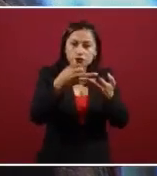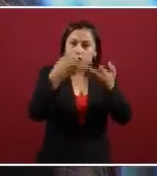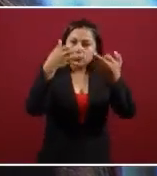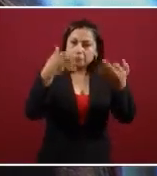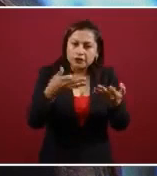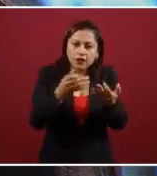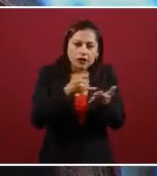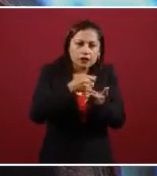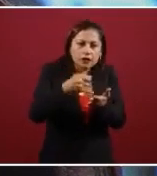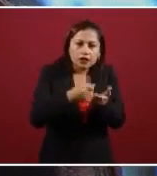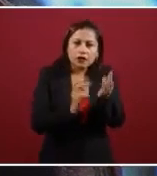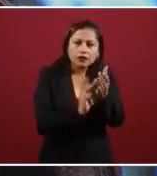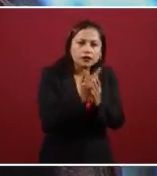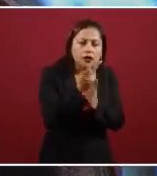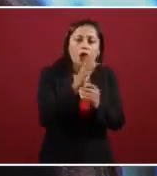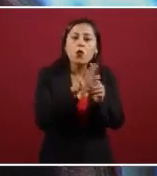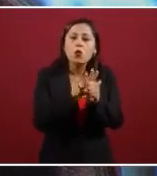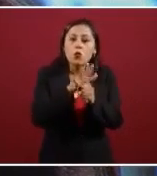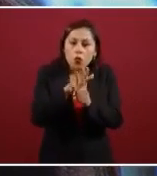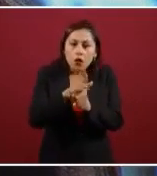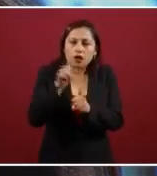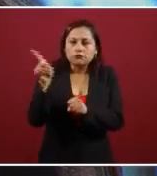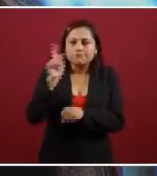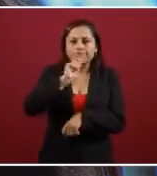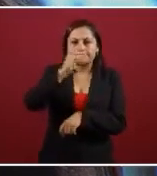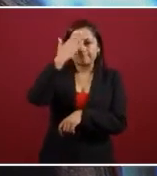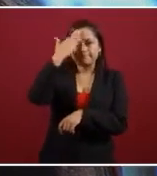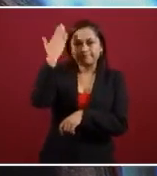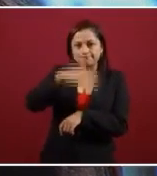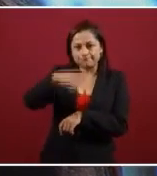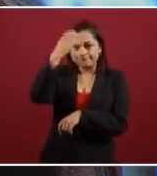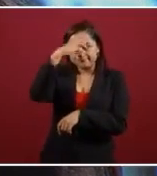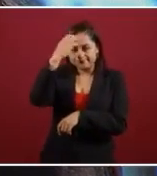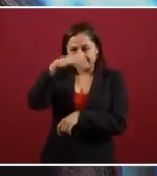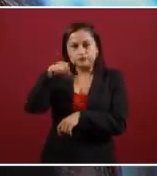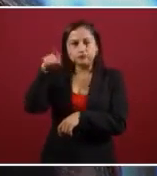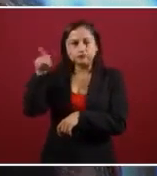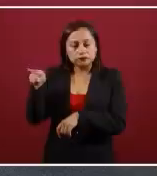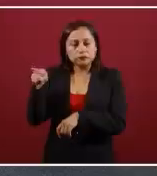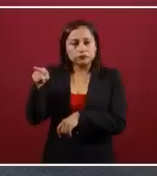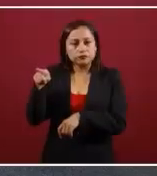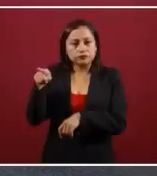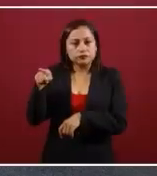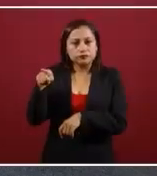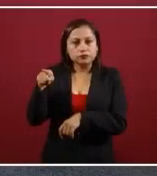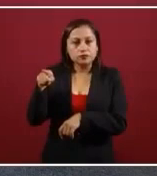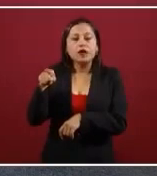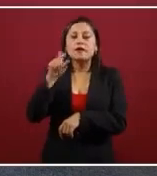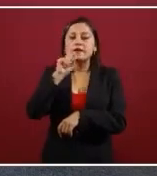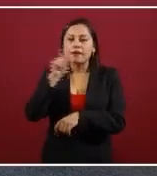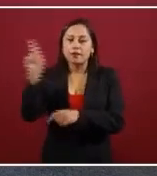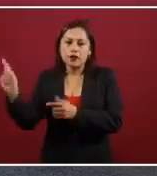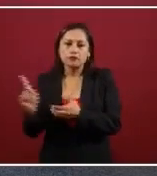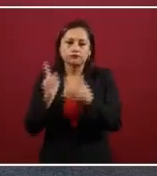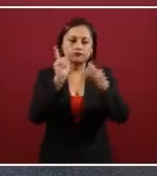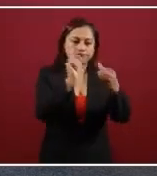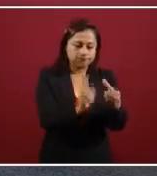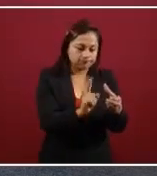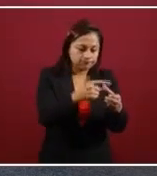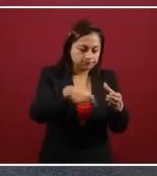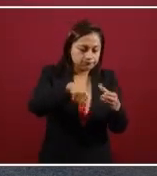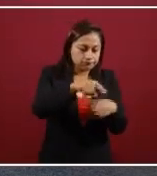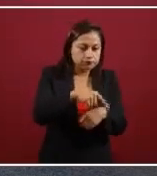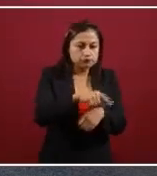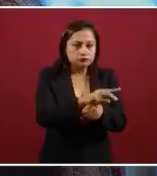en las diferentes regiones, basándose también en el conocimiento de la gente, por eso la importancia de la